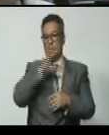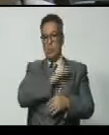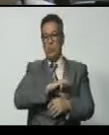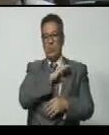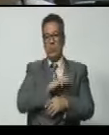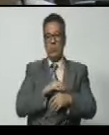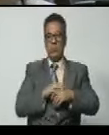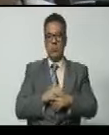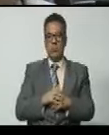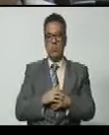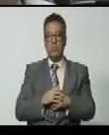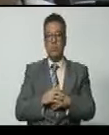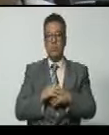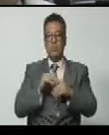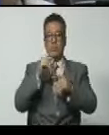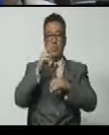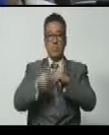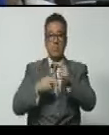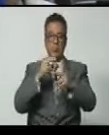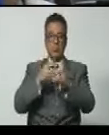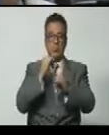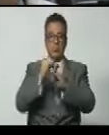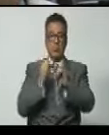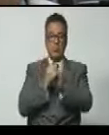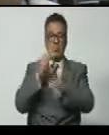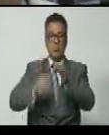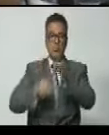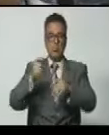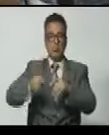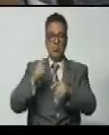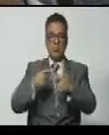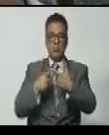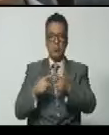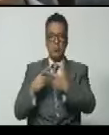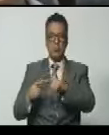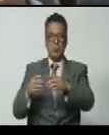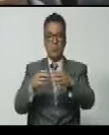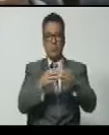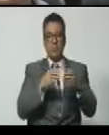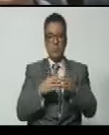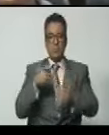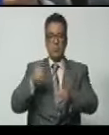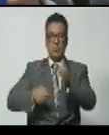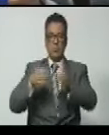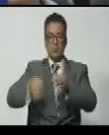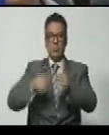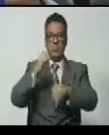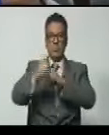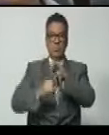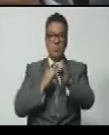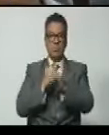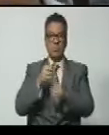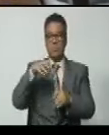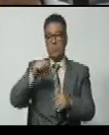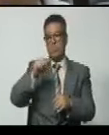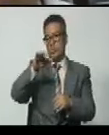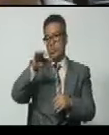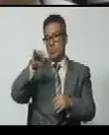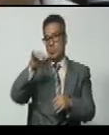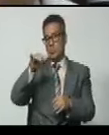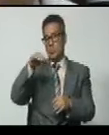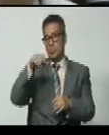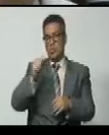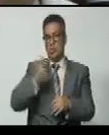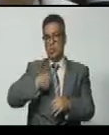Comisión de la Corte Penal Internacional, demás organismos y tribunales internacionales de la Haya.